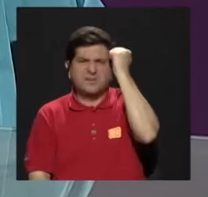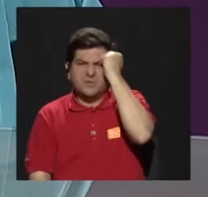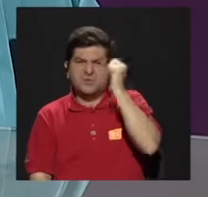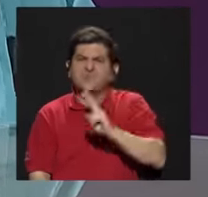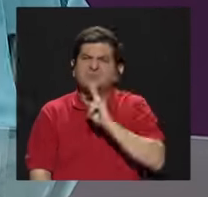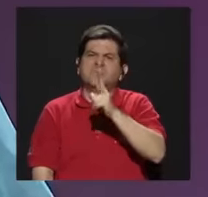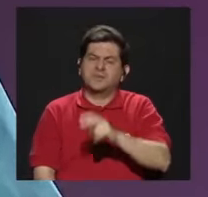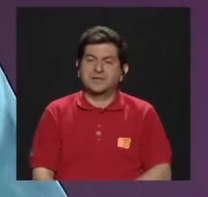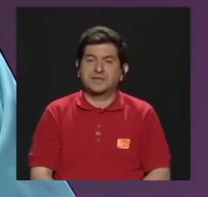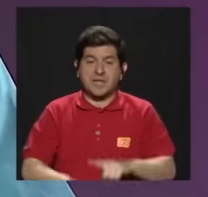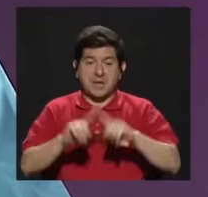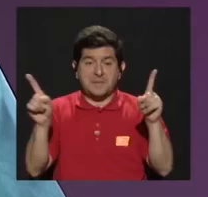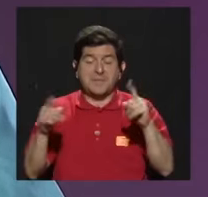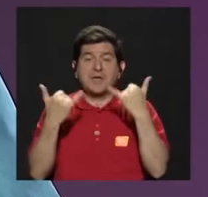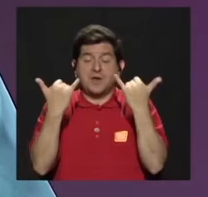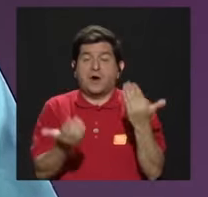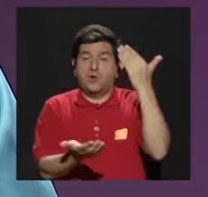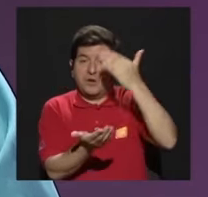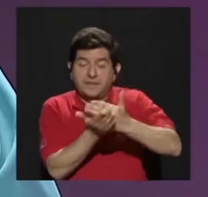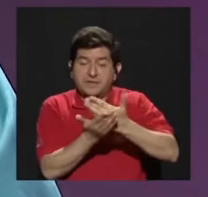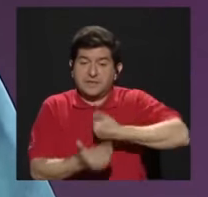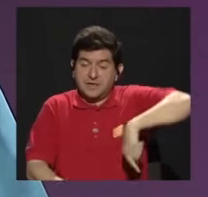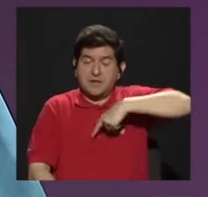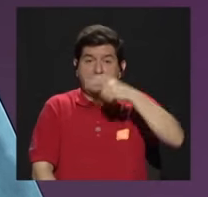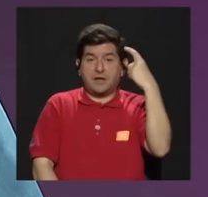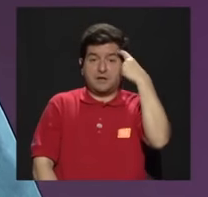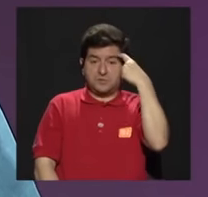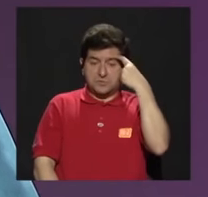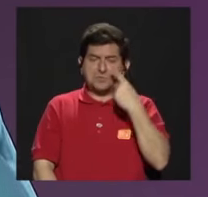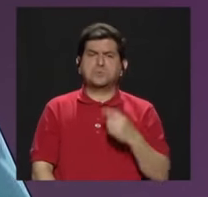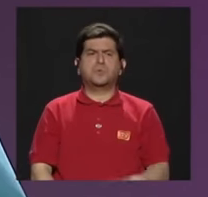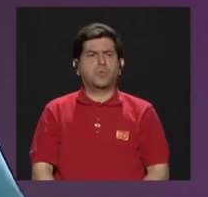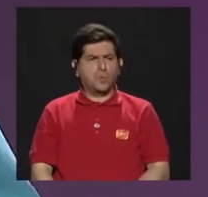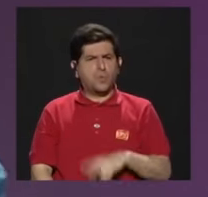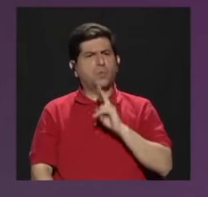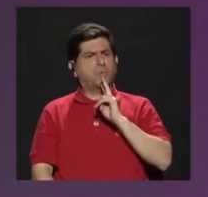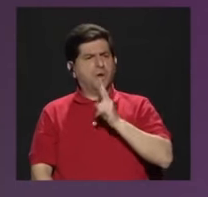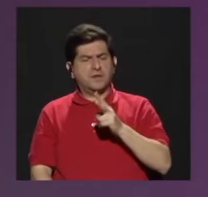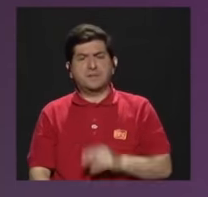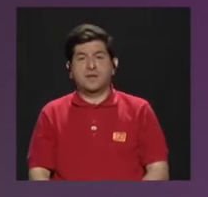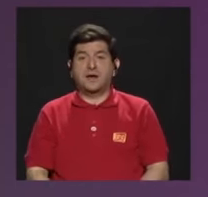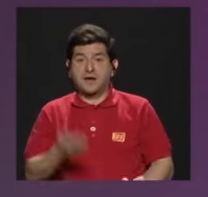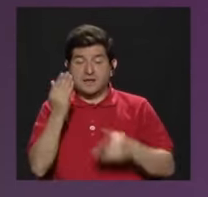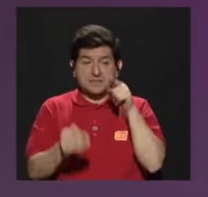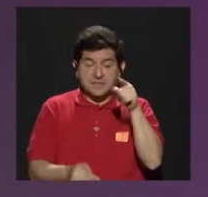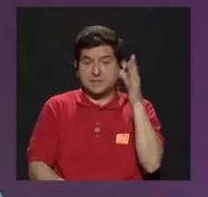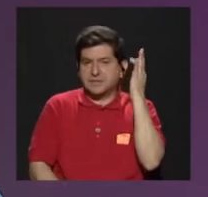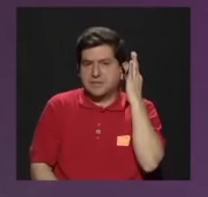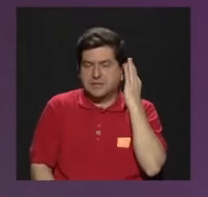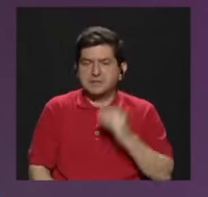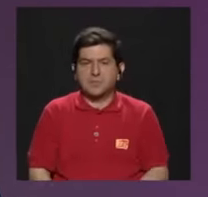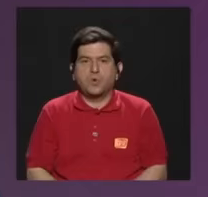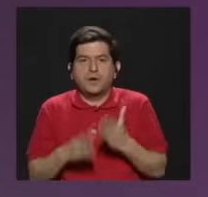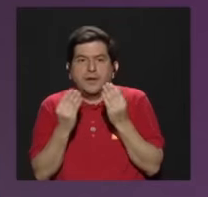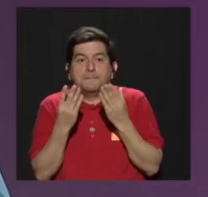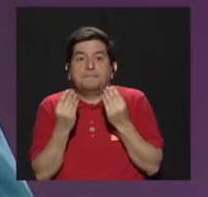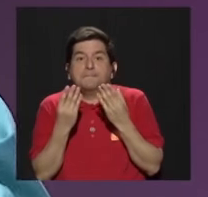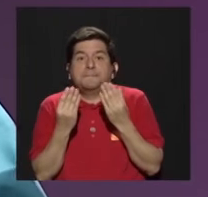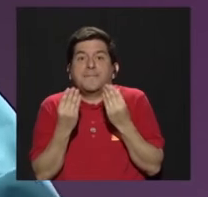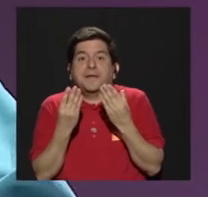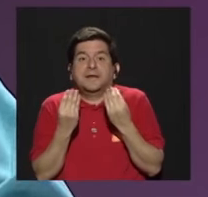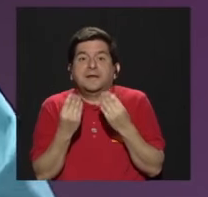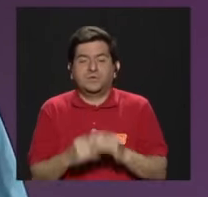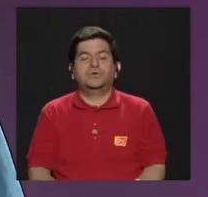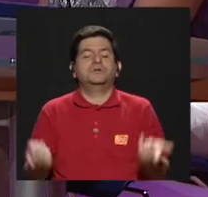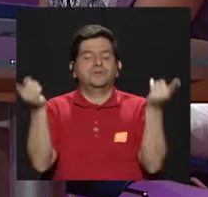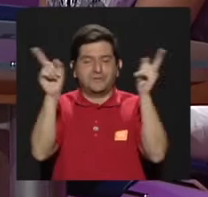¿eh? Pero hasta ahora que nos detienen a pensar, decimos, sí, es cierto. Además, esa pobre seguro iba muy, muy temerosa. Y eso es